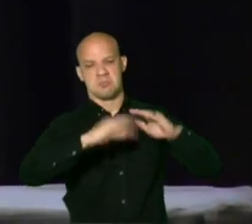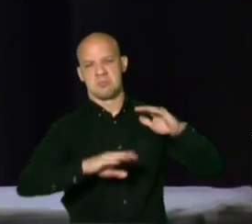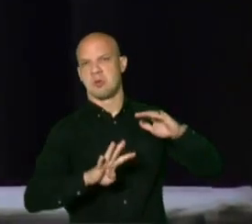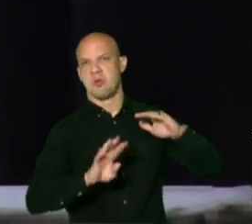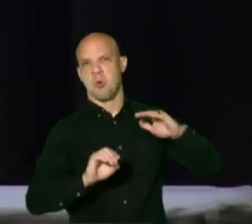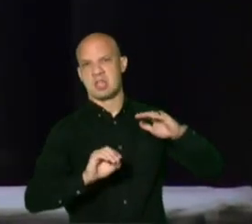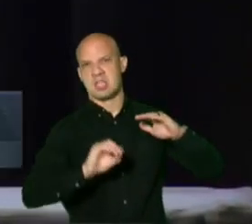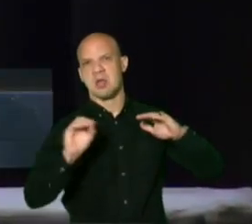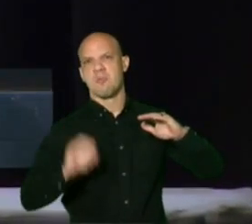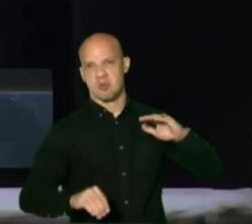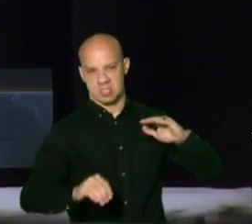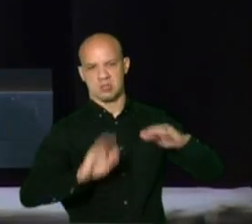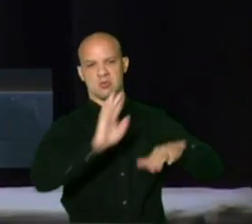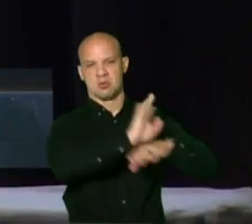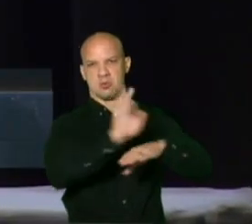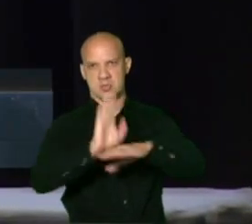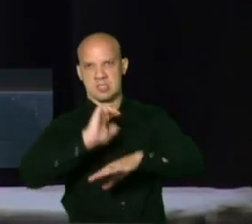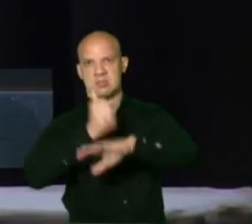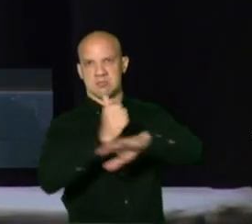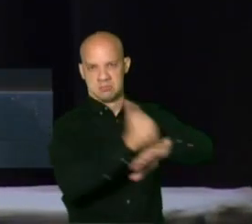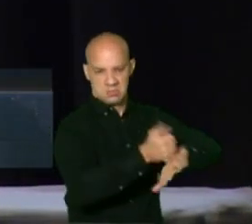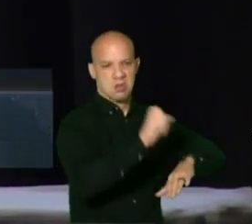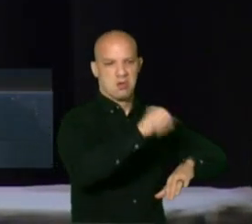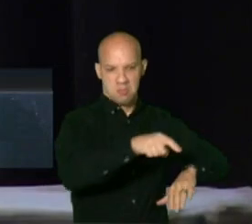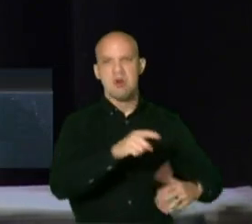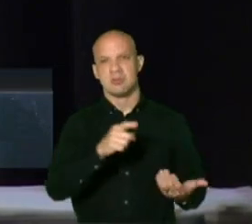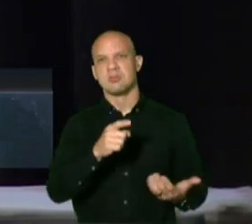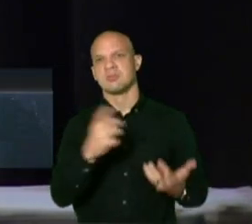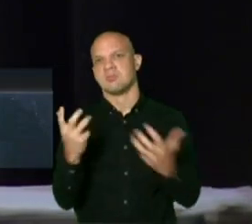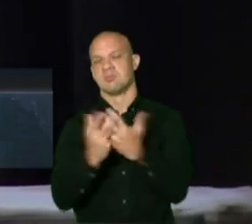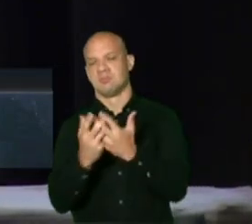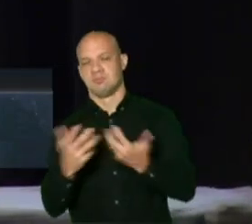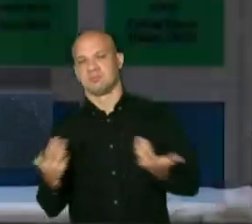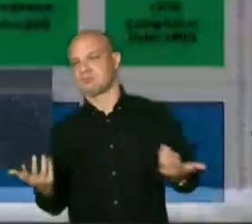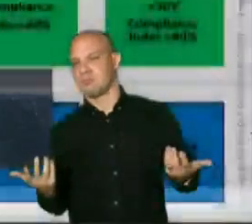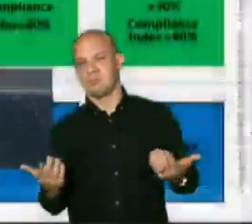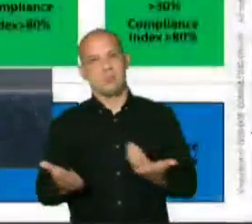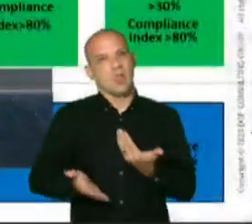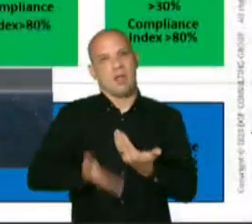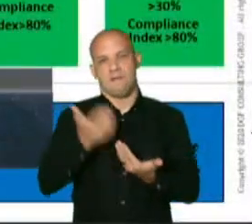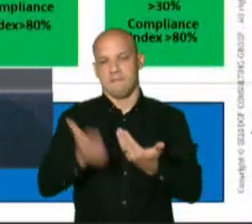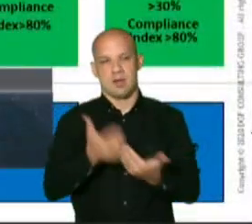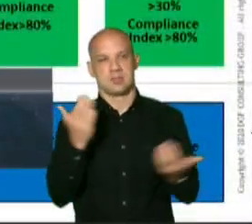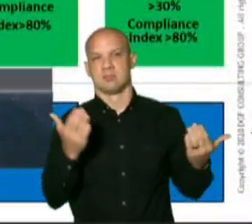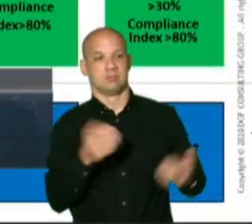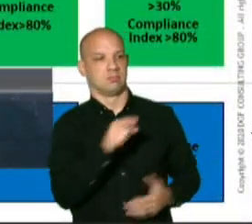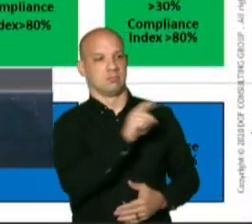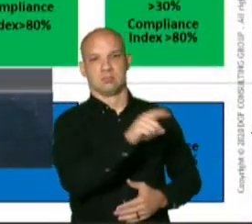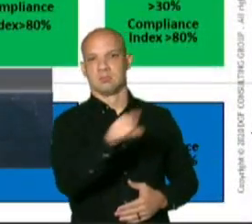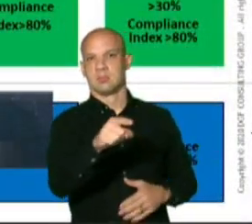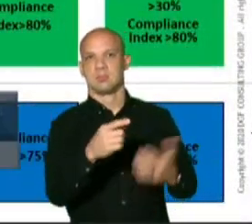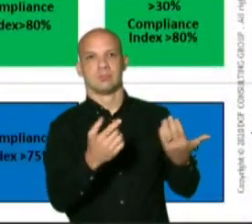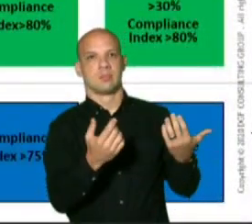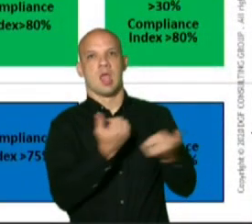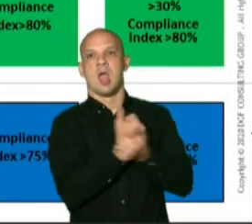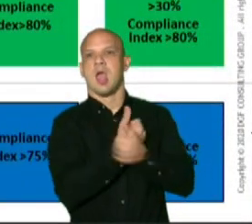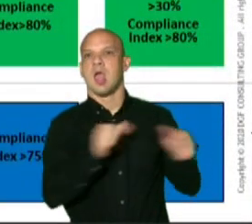y así sucesivamente. Las consecuencias son sencillas, cualquier compañía que exceda se cierra,